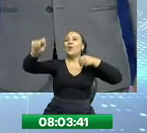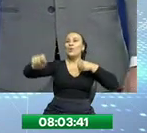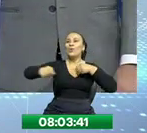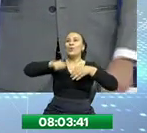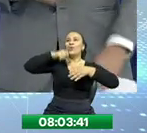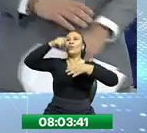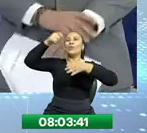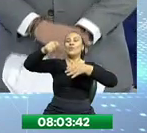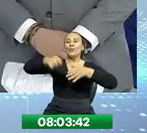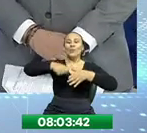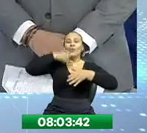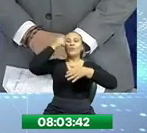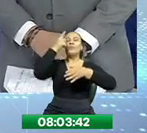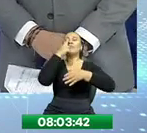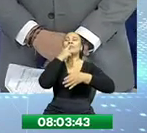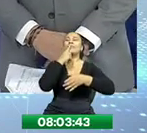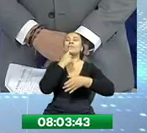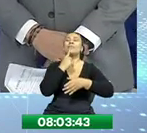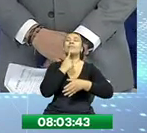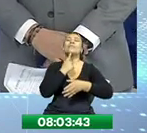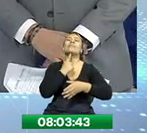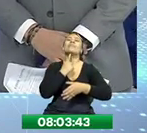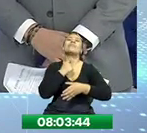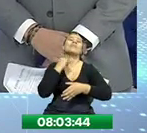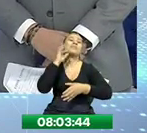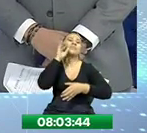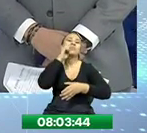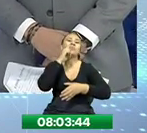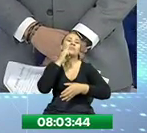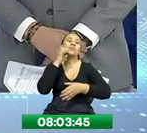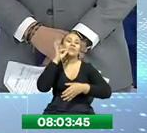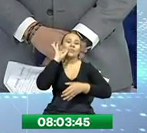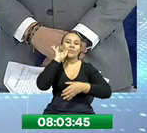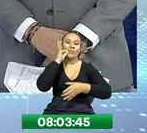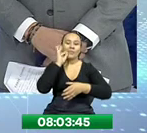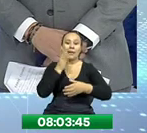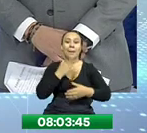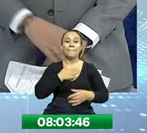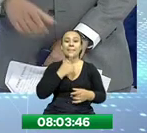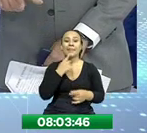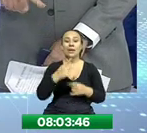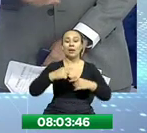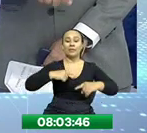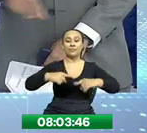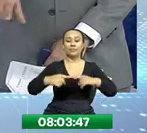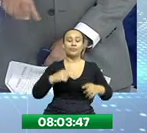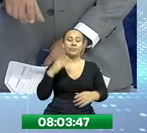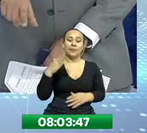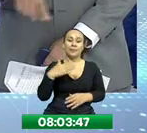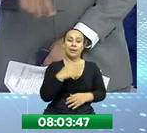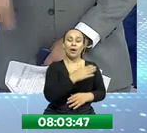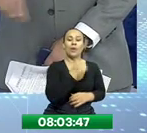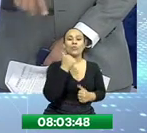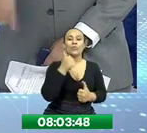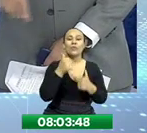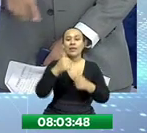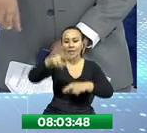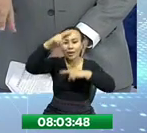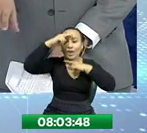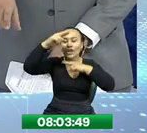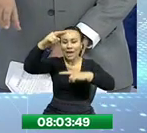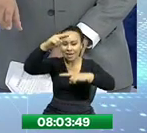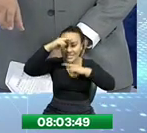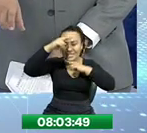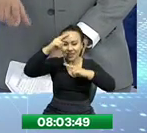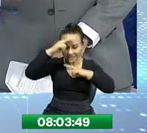Tragué saliva. ¿Ah? Yo estoy que... Y me dice el productor, me da una buena noticia el productor hoy día. El pescado se llama vieja,